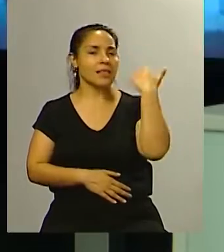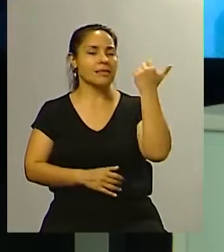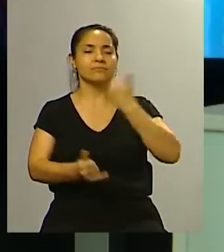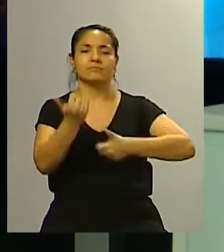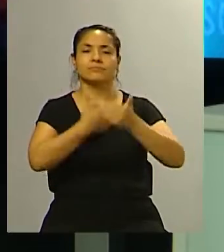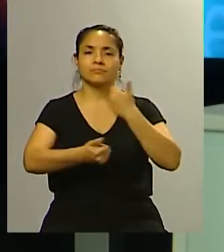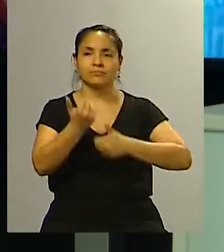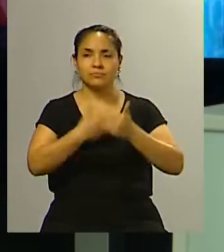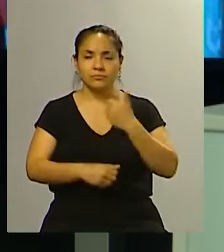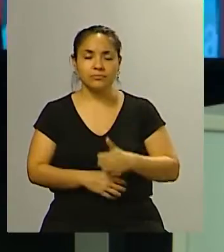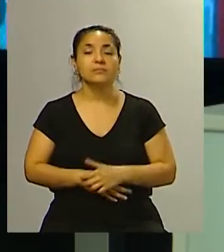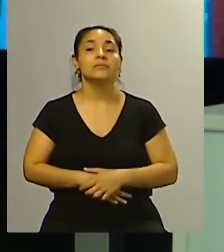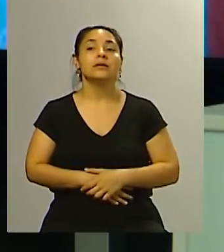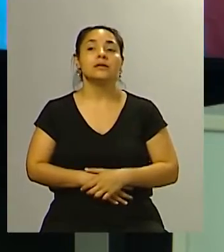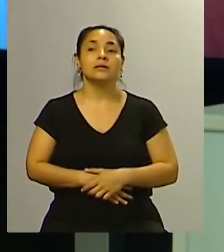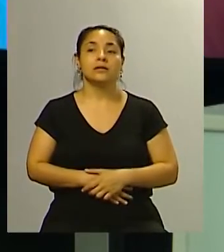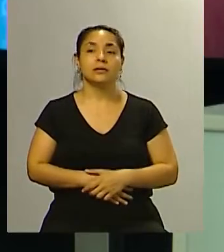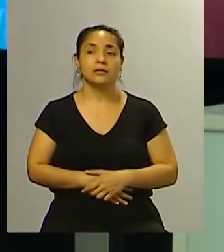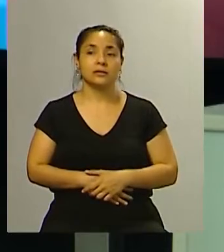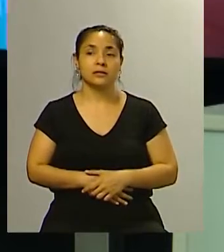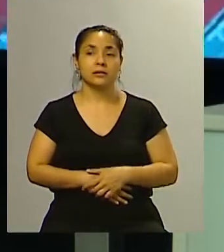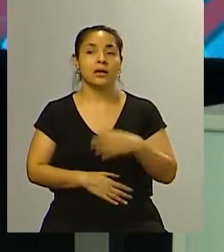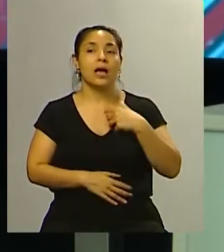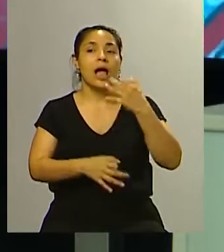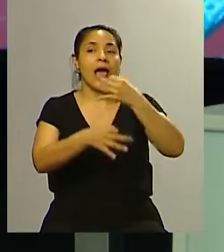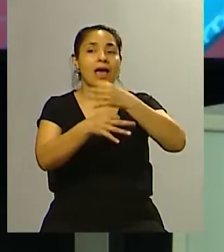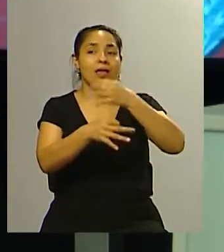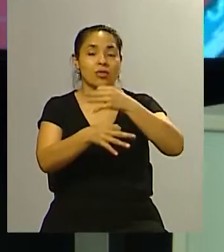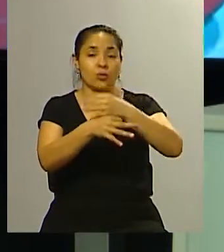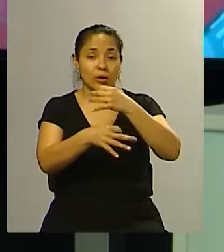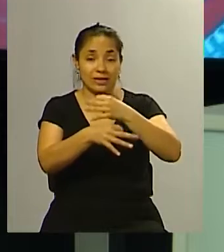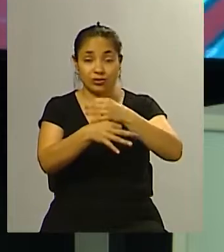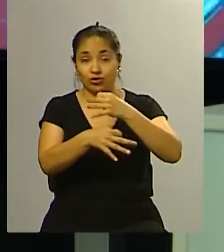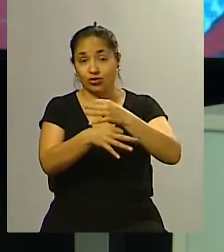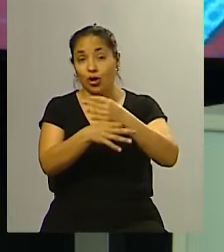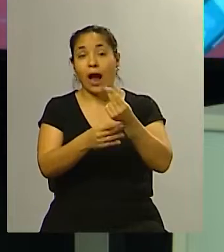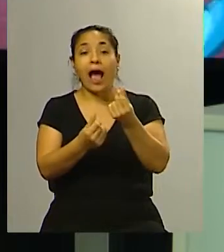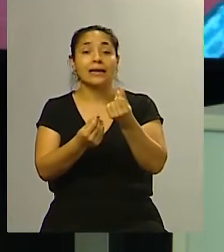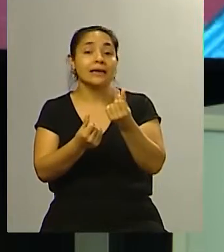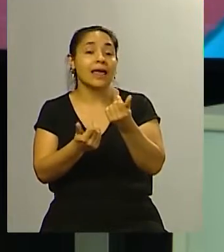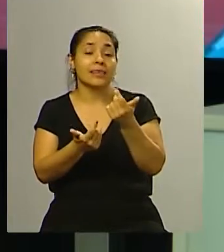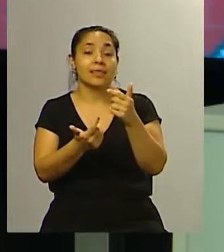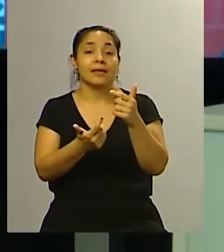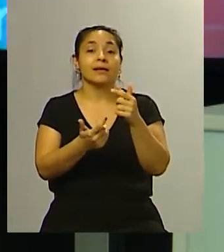referencia a que ustedes obviamente hacen la evaluación de la calidad educativa con los docentes, con los propios alumnos, pero también hiciste